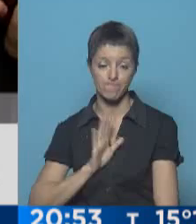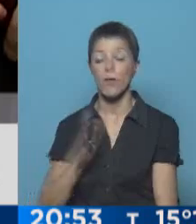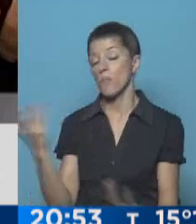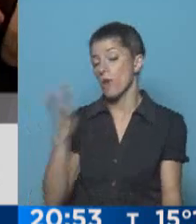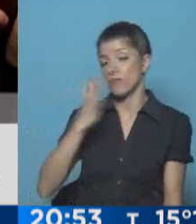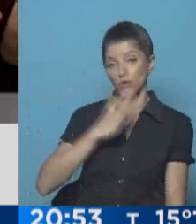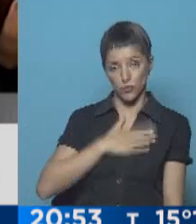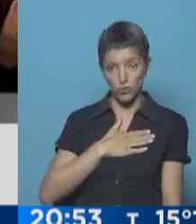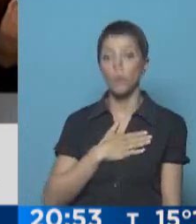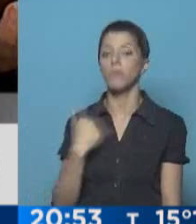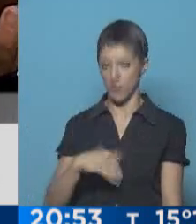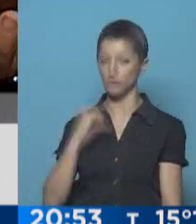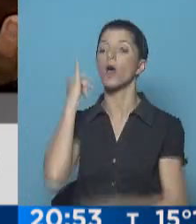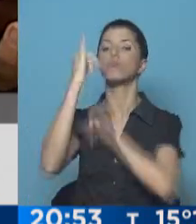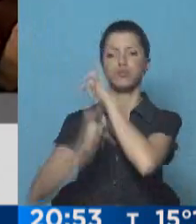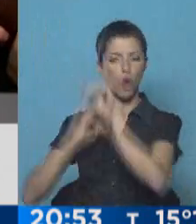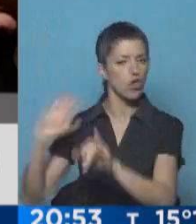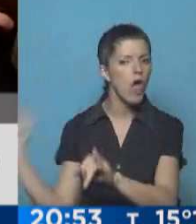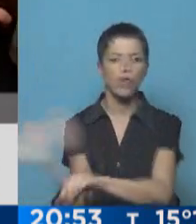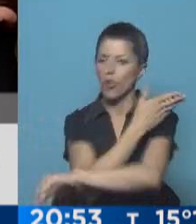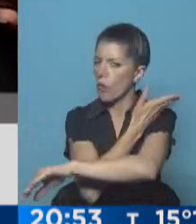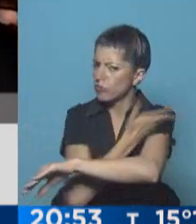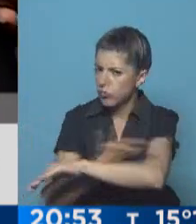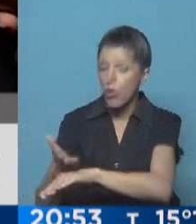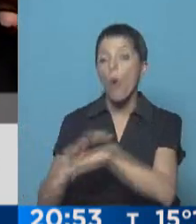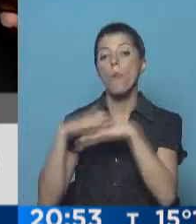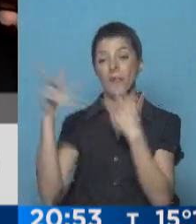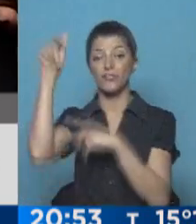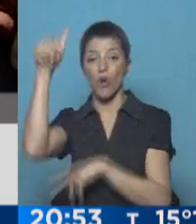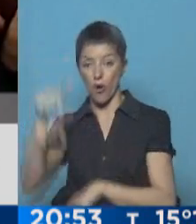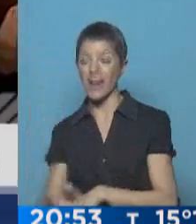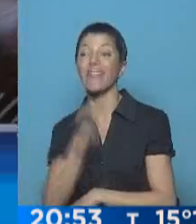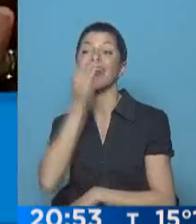nosotros no nos vamos a callar la boca y lo vamos a contar como es. Por eso nos presenta la declaración jurada de bienes como corresponde.